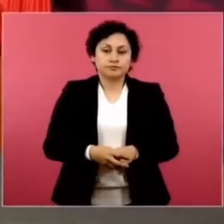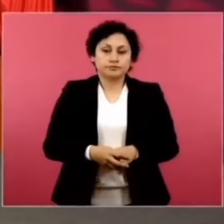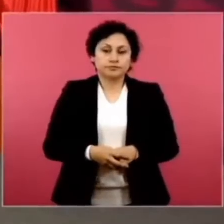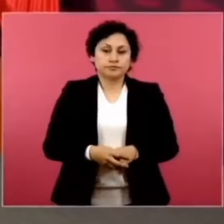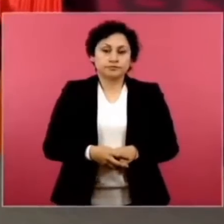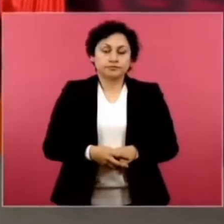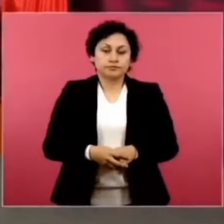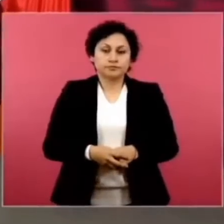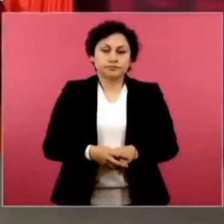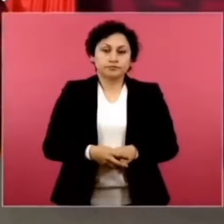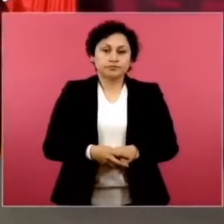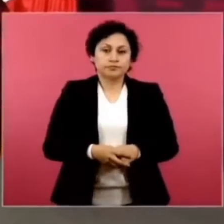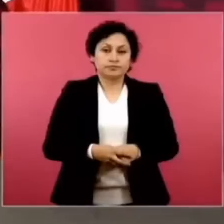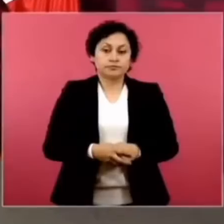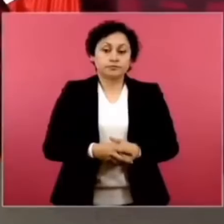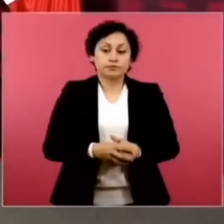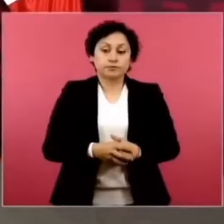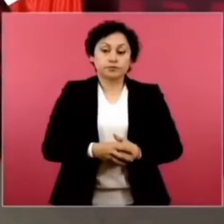Y